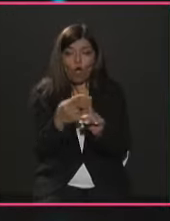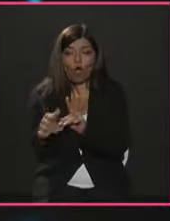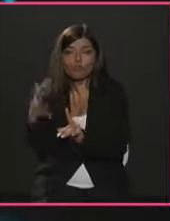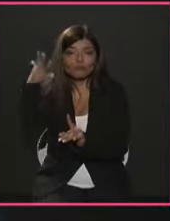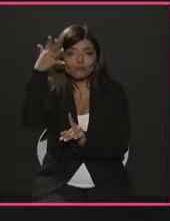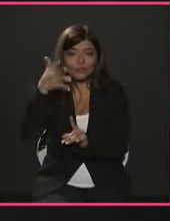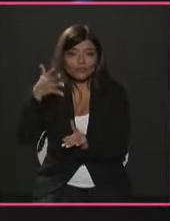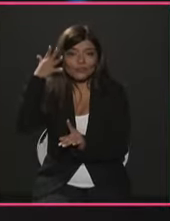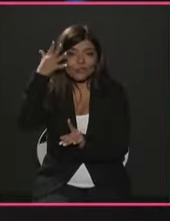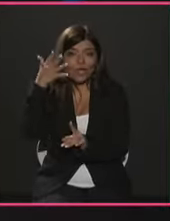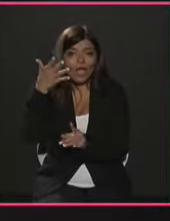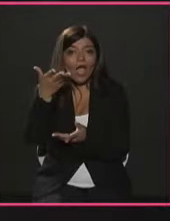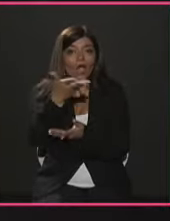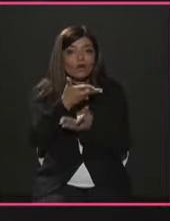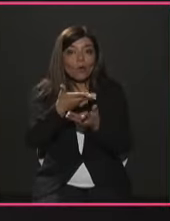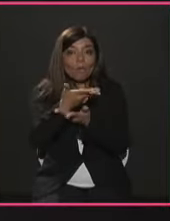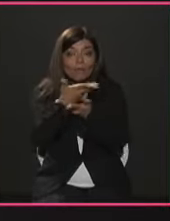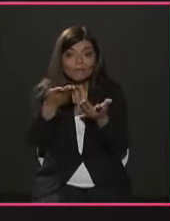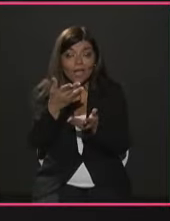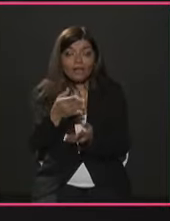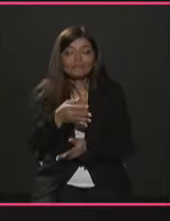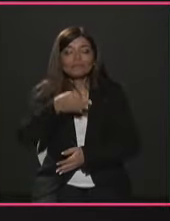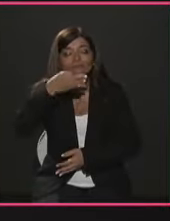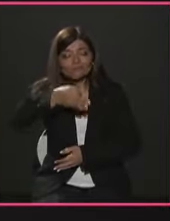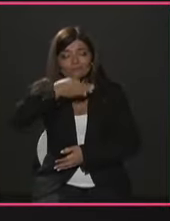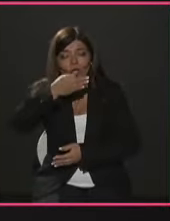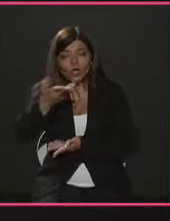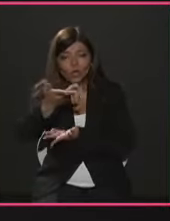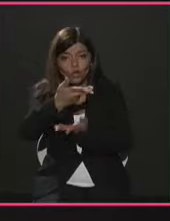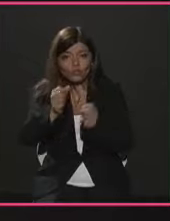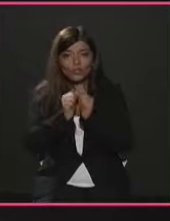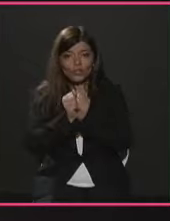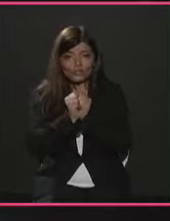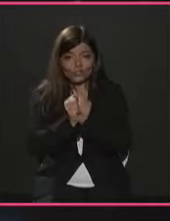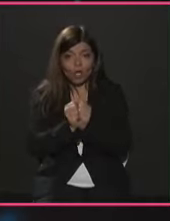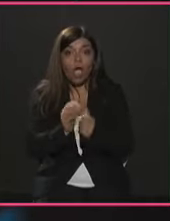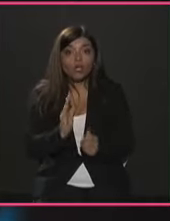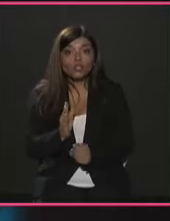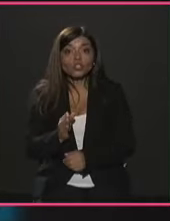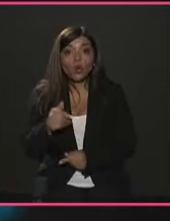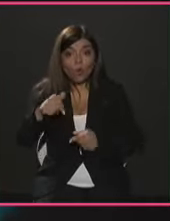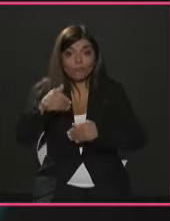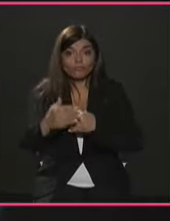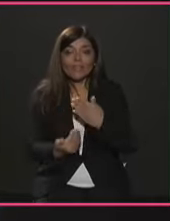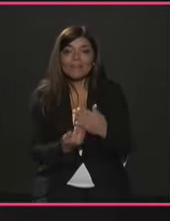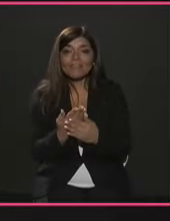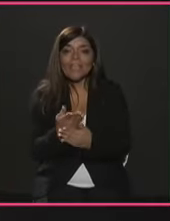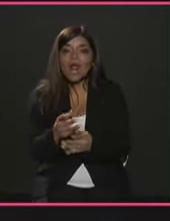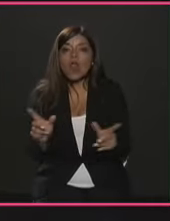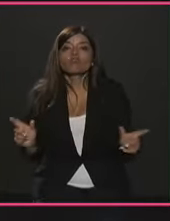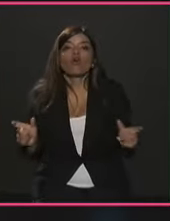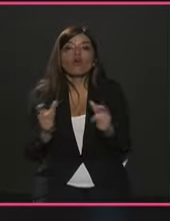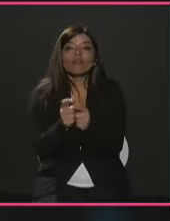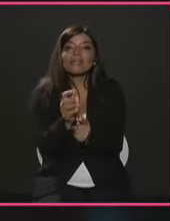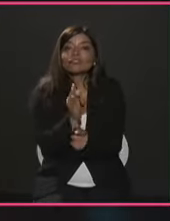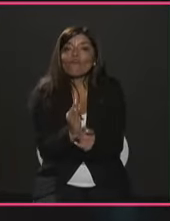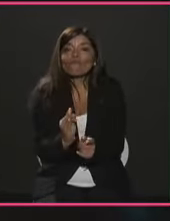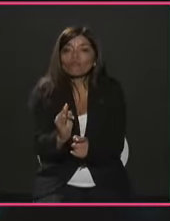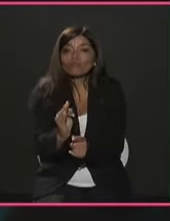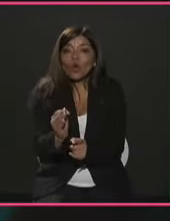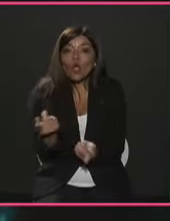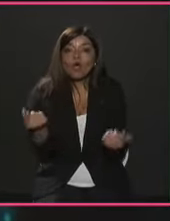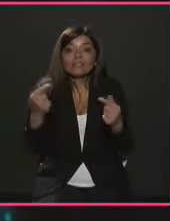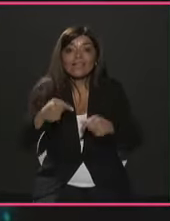exponentes que comparten sus conocimientos junto a nosotros Así es continuamos esta mañana en el congreso de futuro